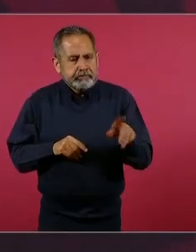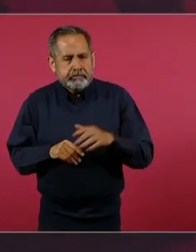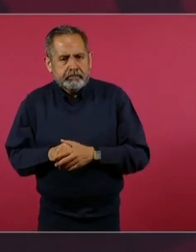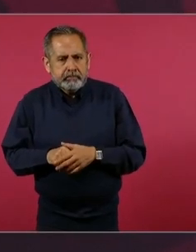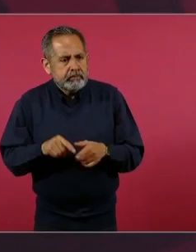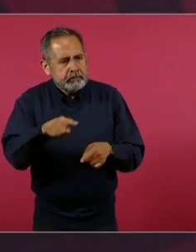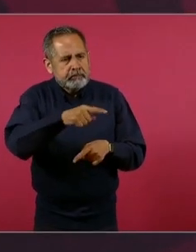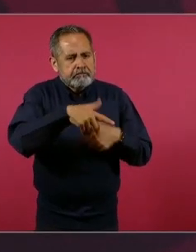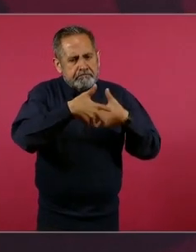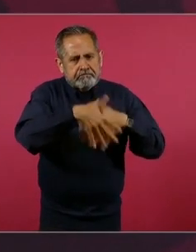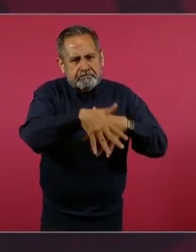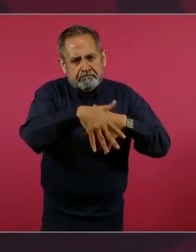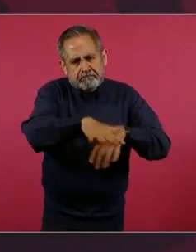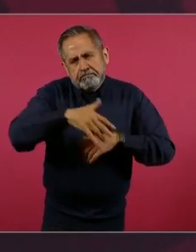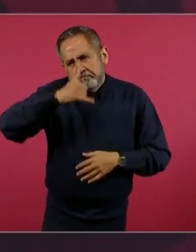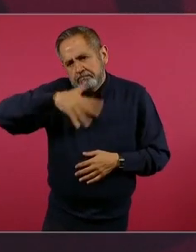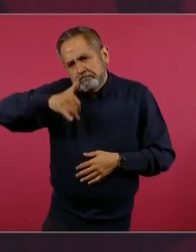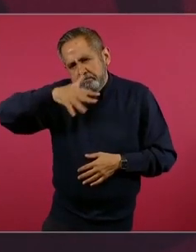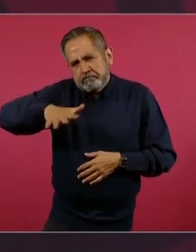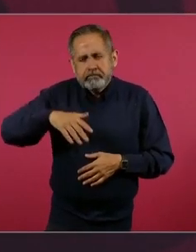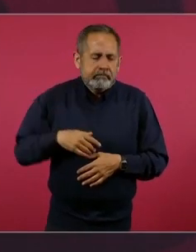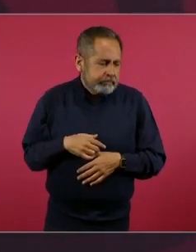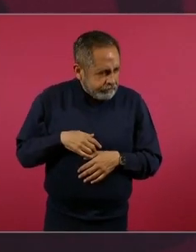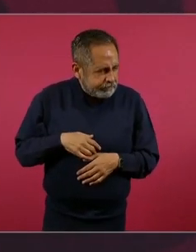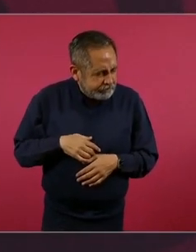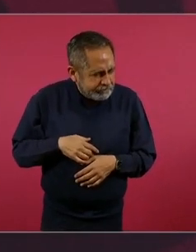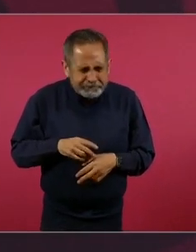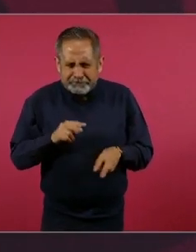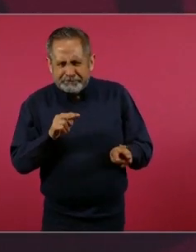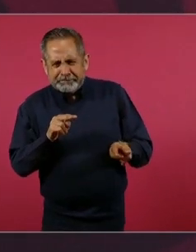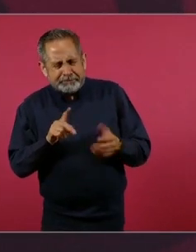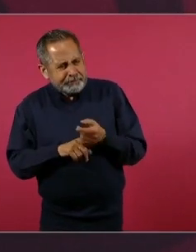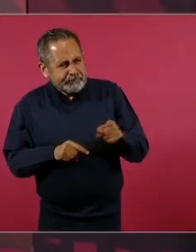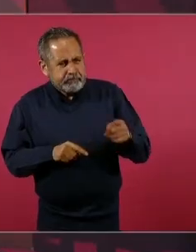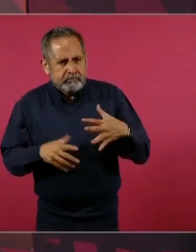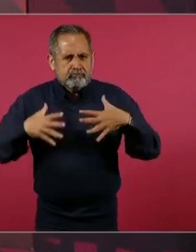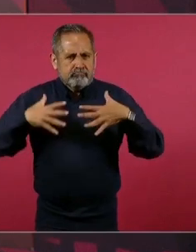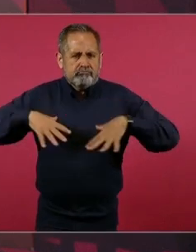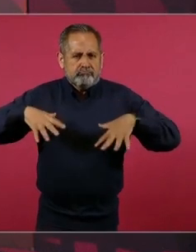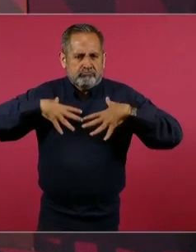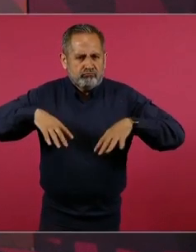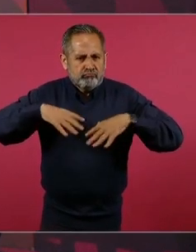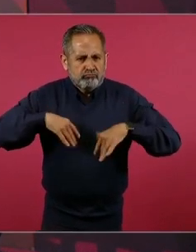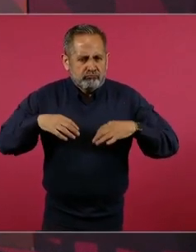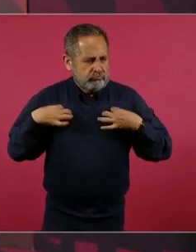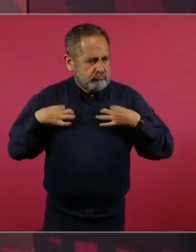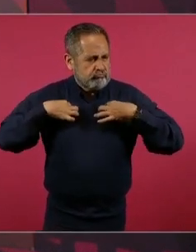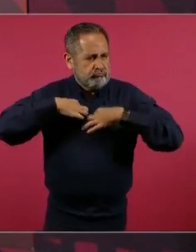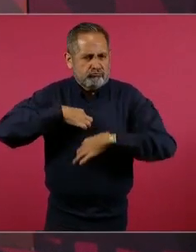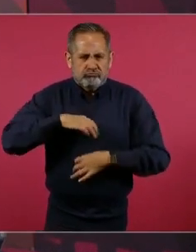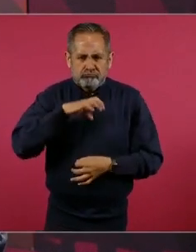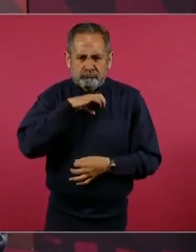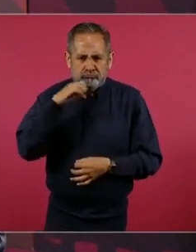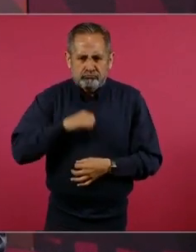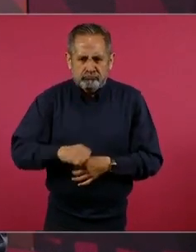y estaban protestando, pero me llamó mucho la atención la vestimenta y las